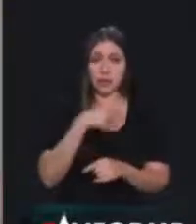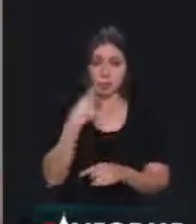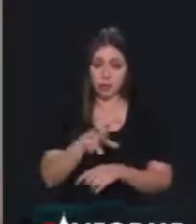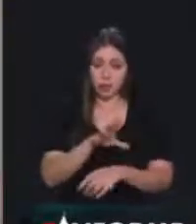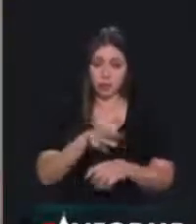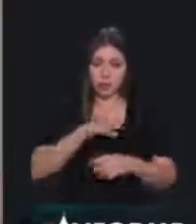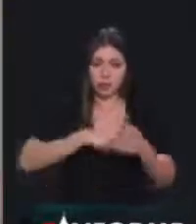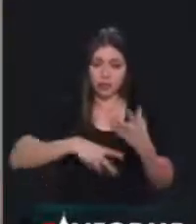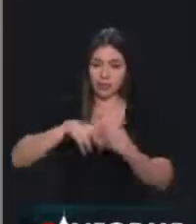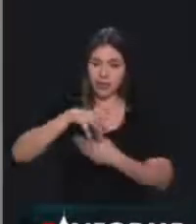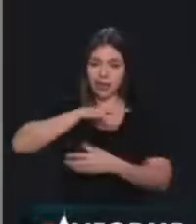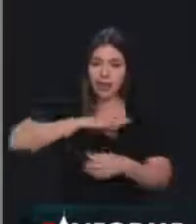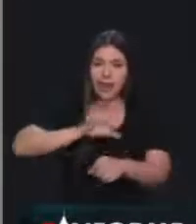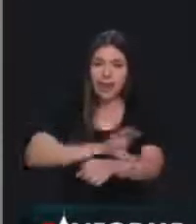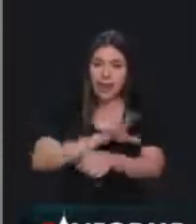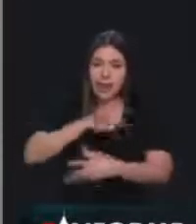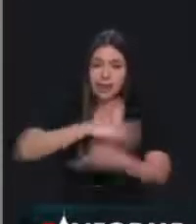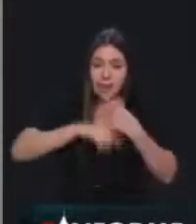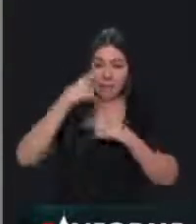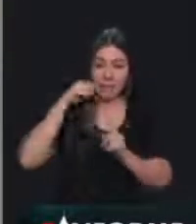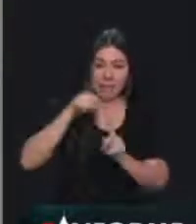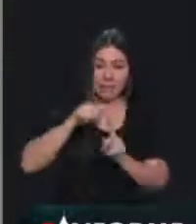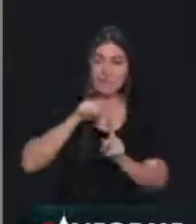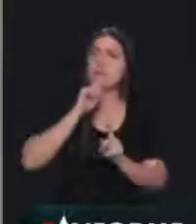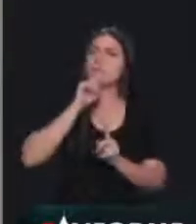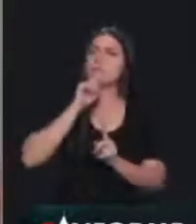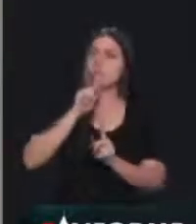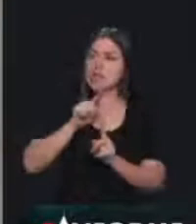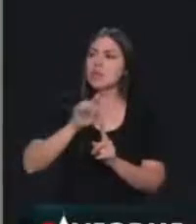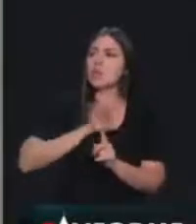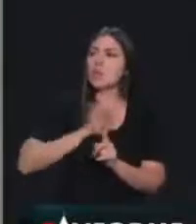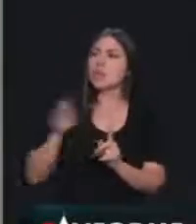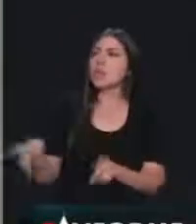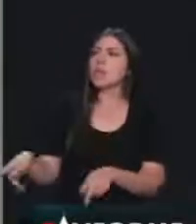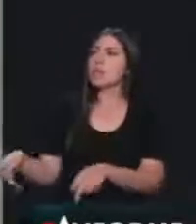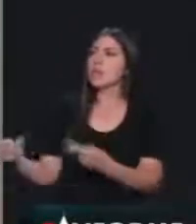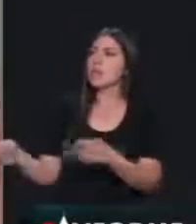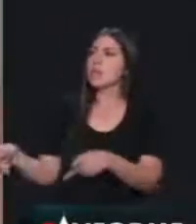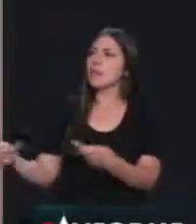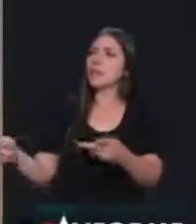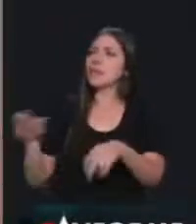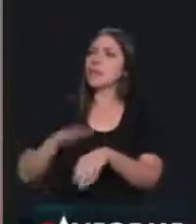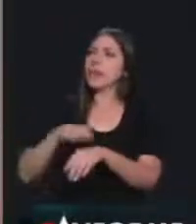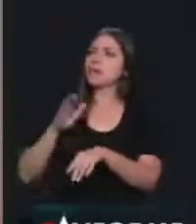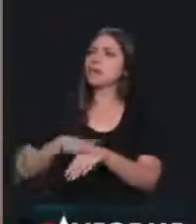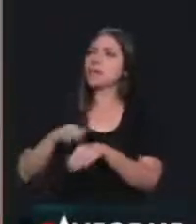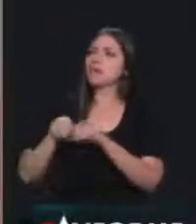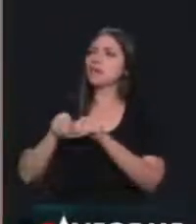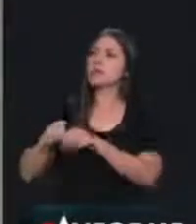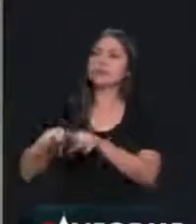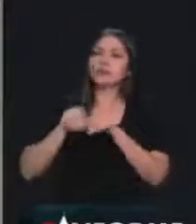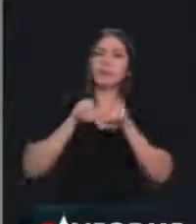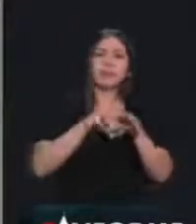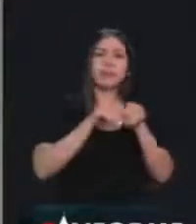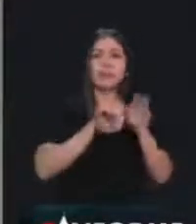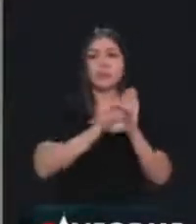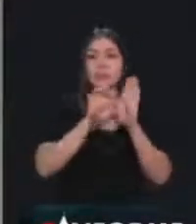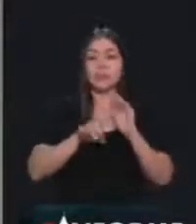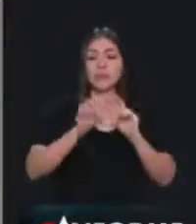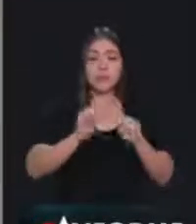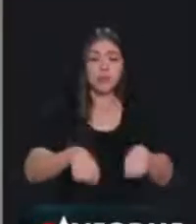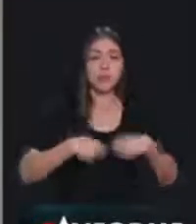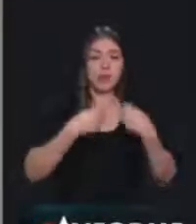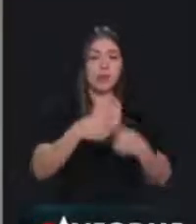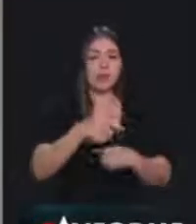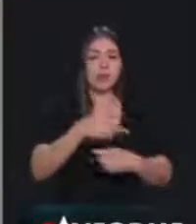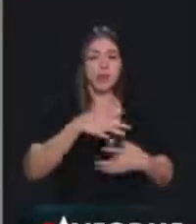los excedentes. Entonces yo te daba permiso, por poner un ejemplo burdo, para que produzcas 20 megawatts y resulta